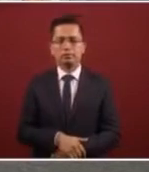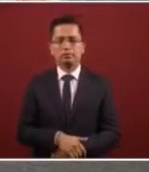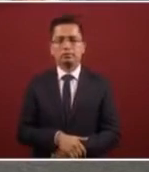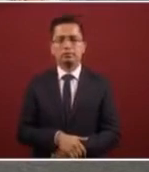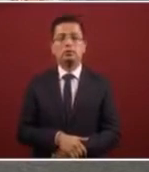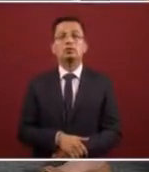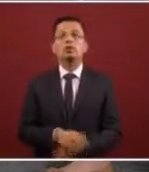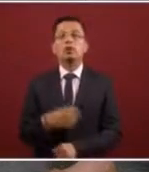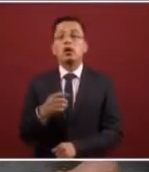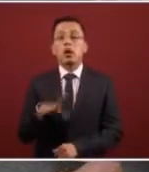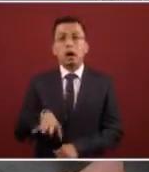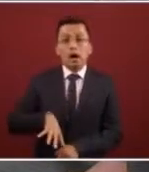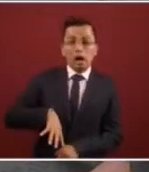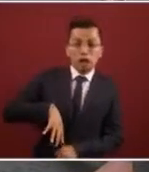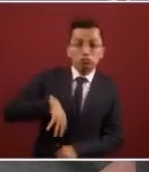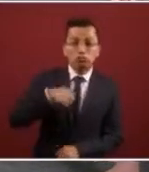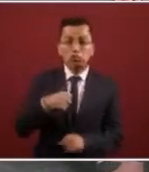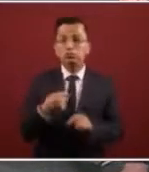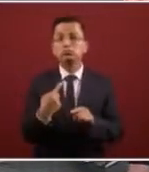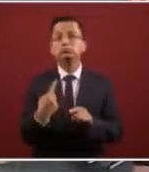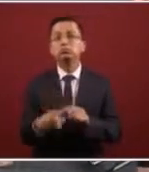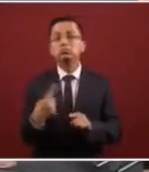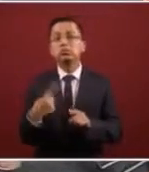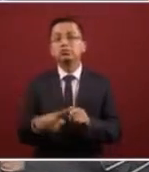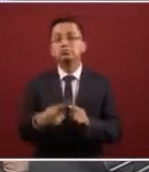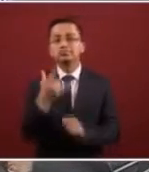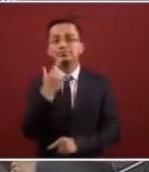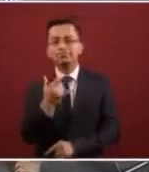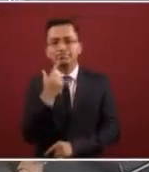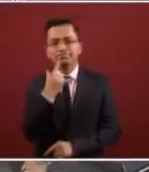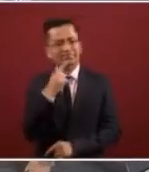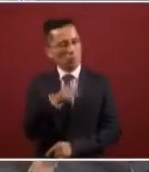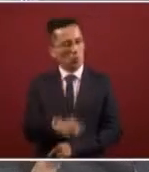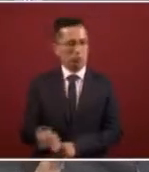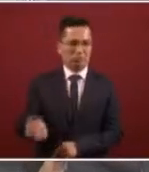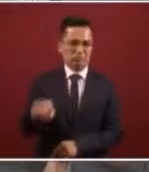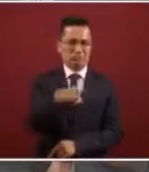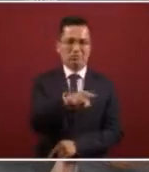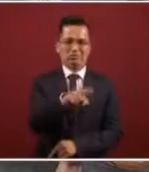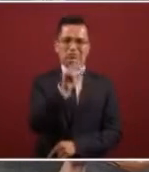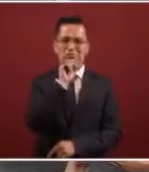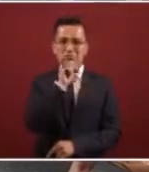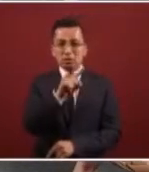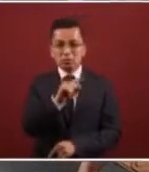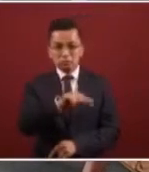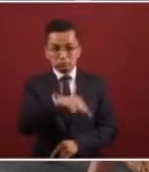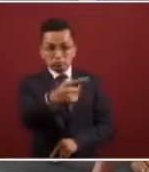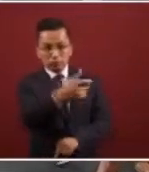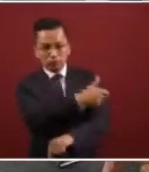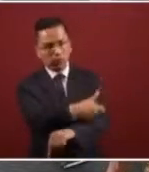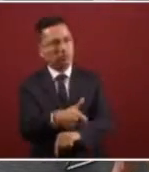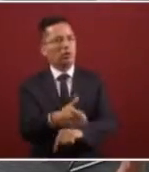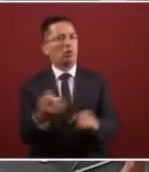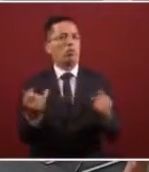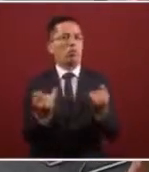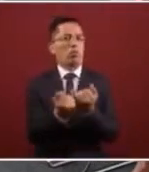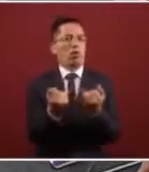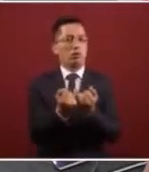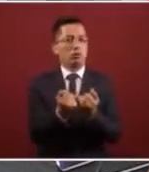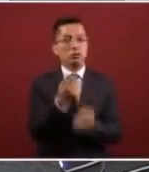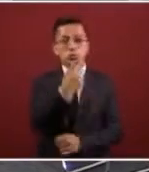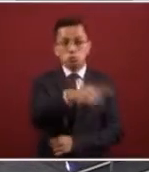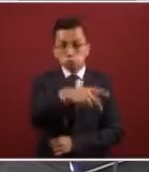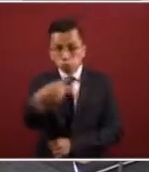el esfuerzo es de ustedes y de sus familias, de sus